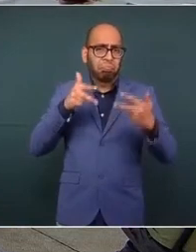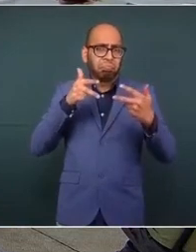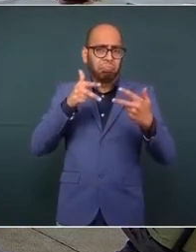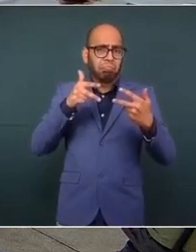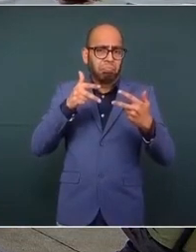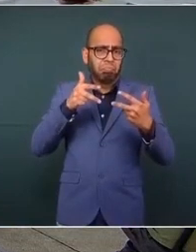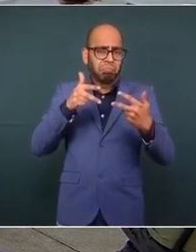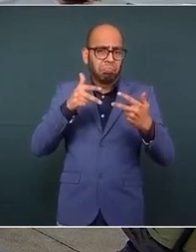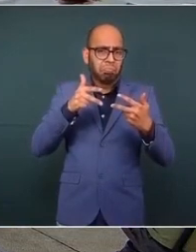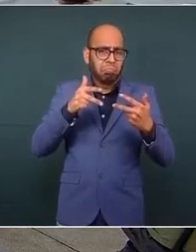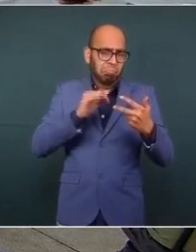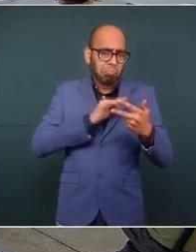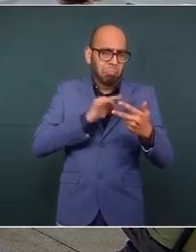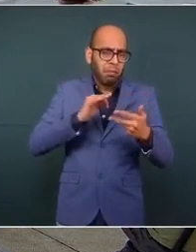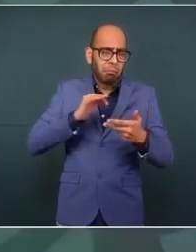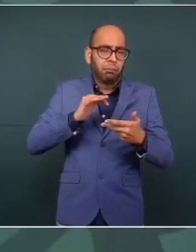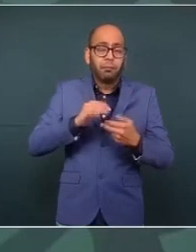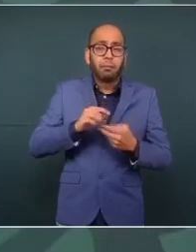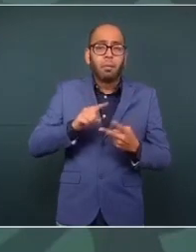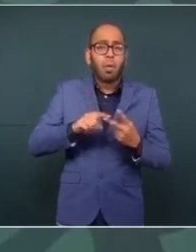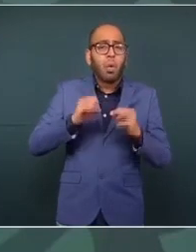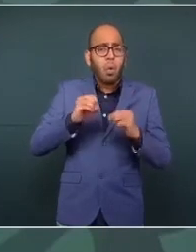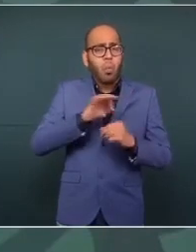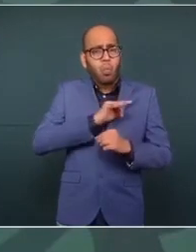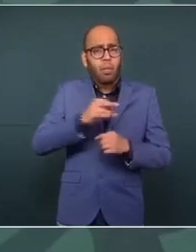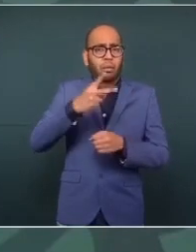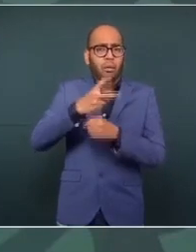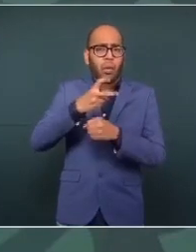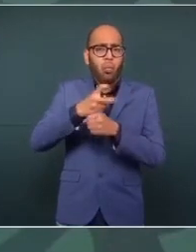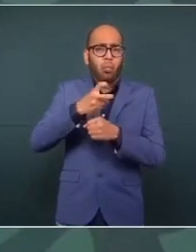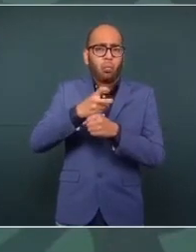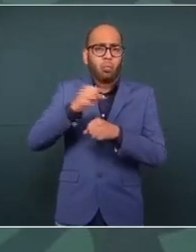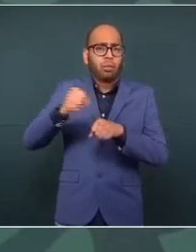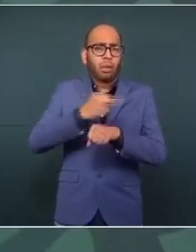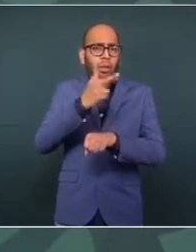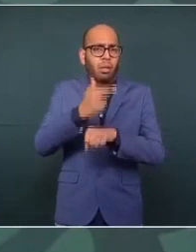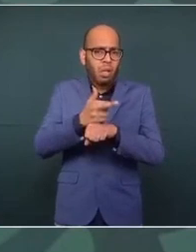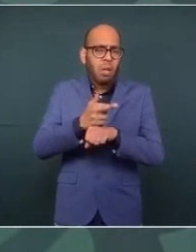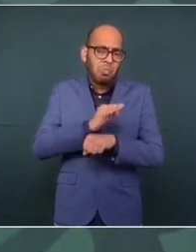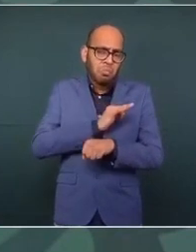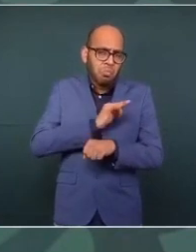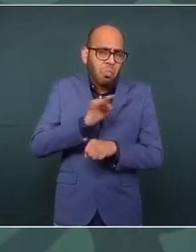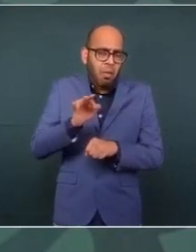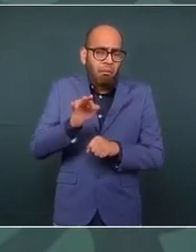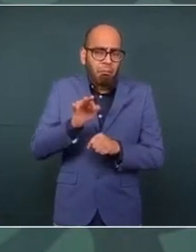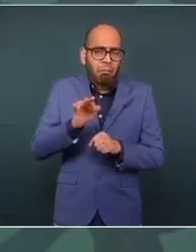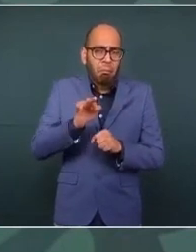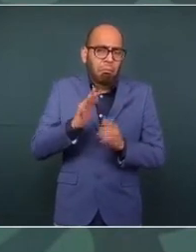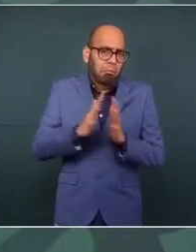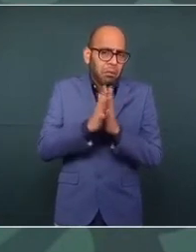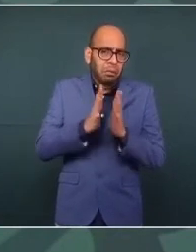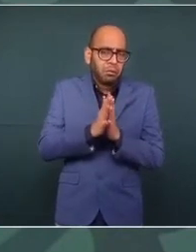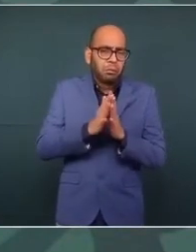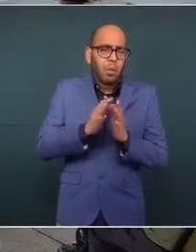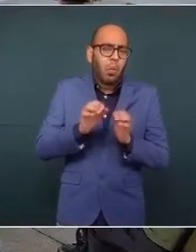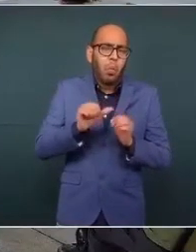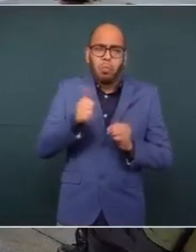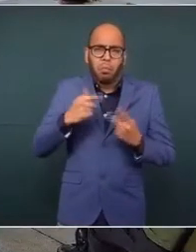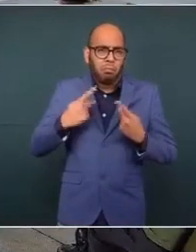puede estar un subsecretario o cualquier otra persona, y vamos a